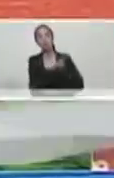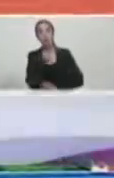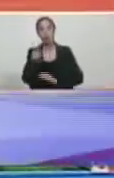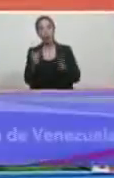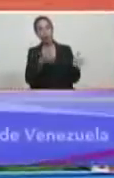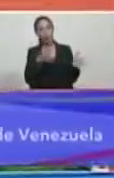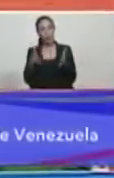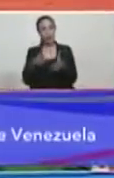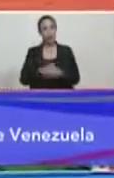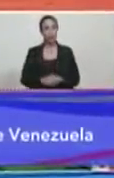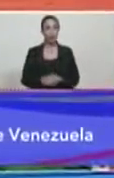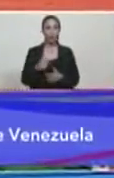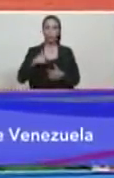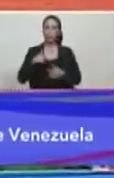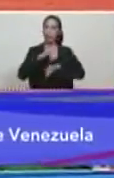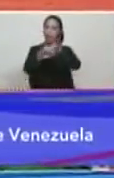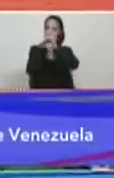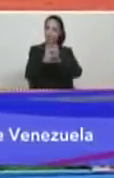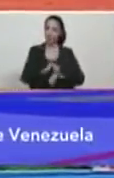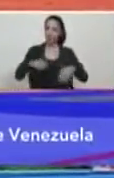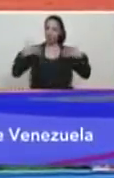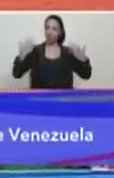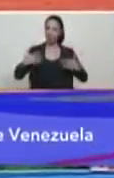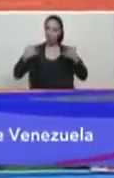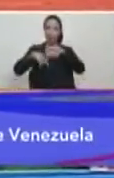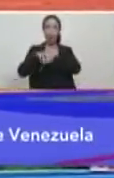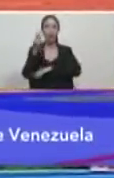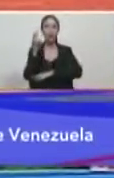marzo. Feliz viernes para toda Venezuela.